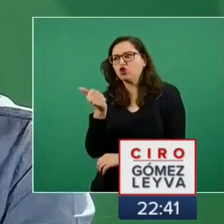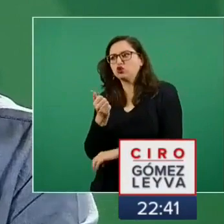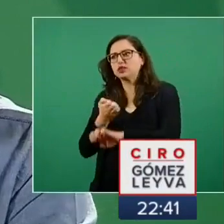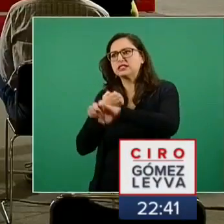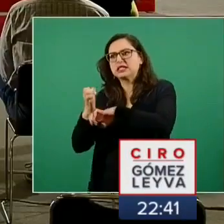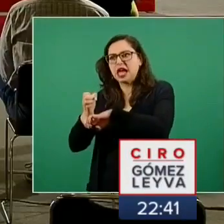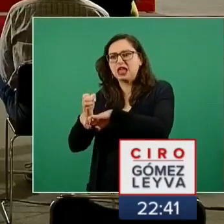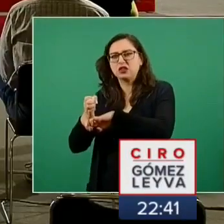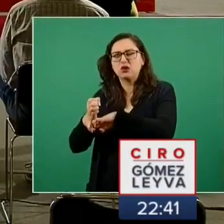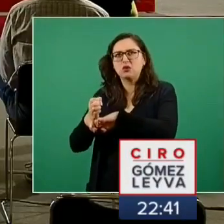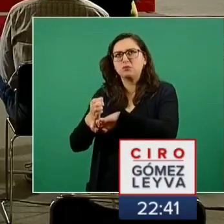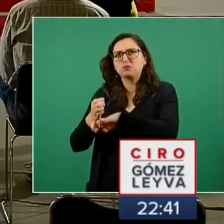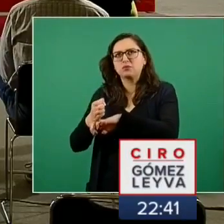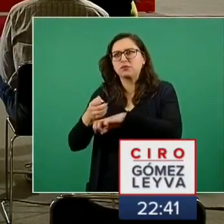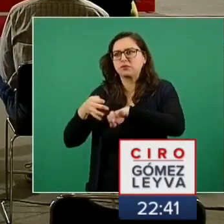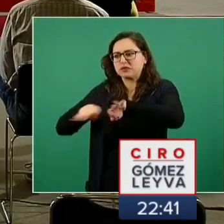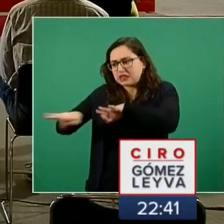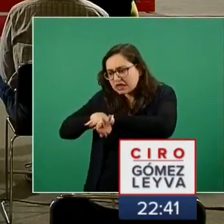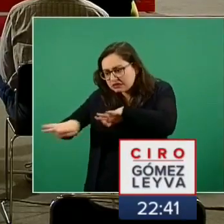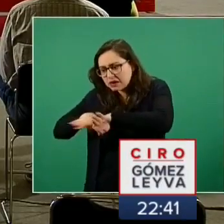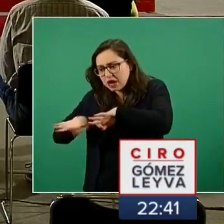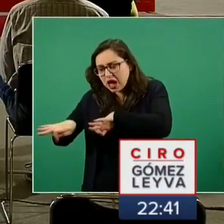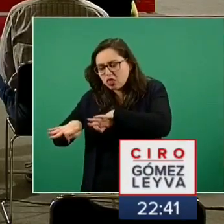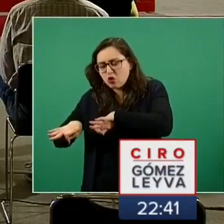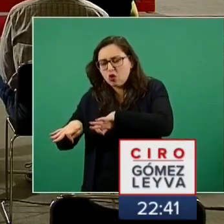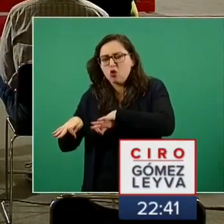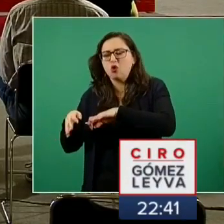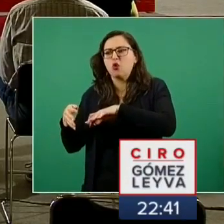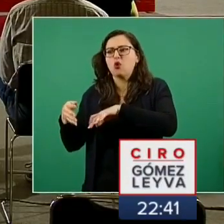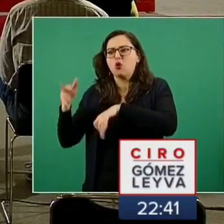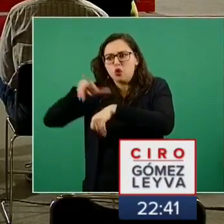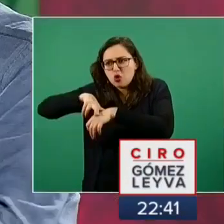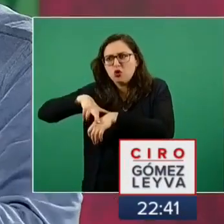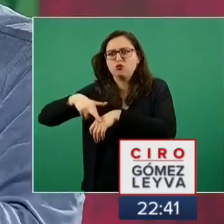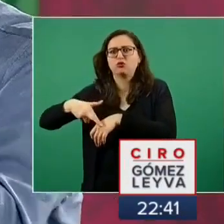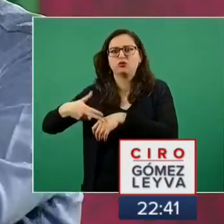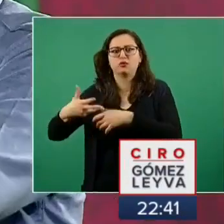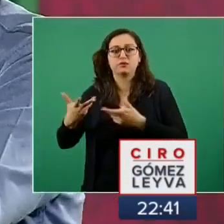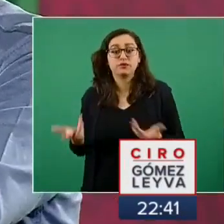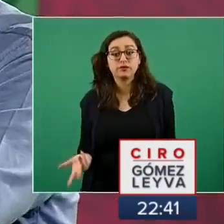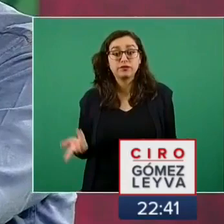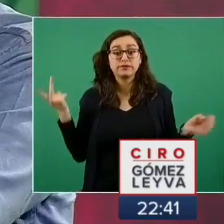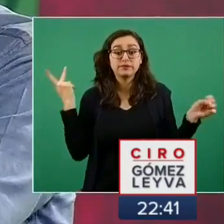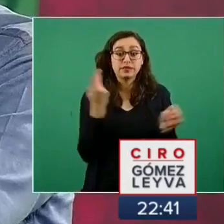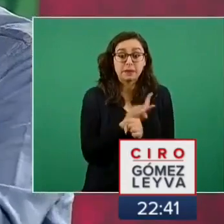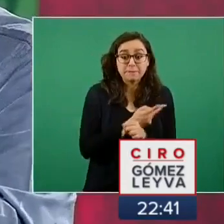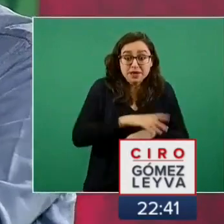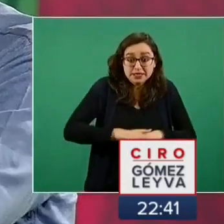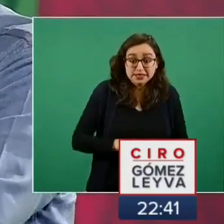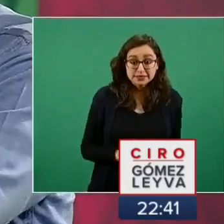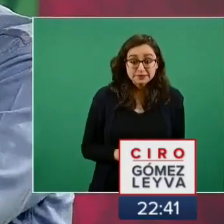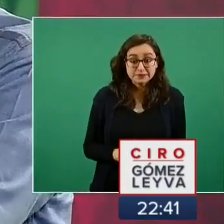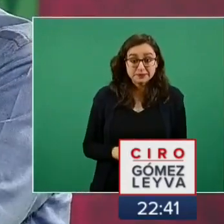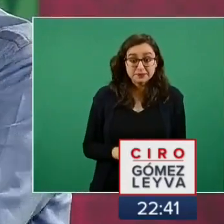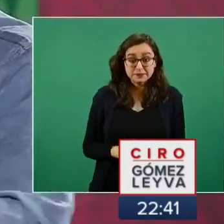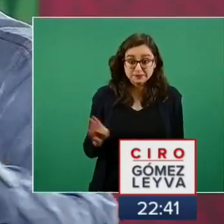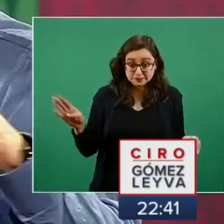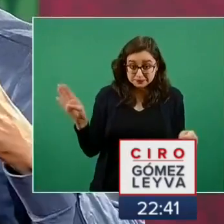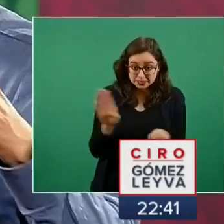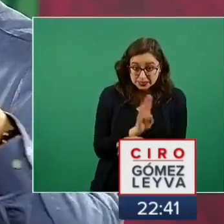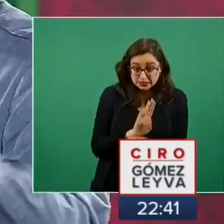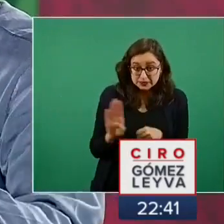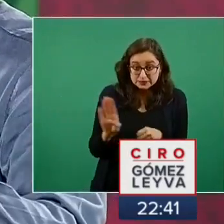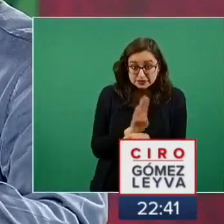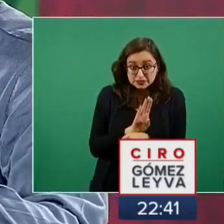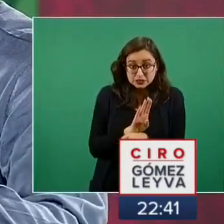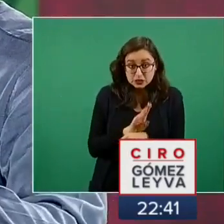quisiera vacunar a trabajadores de cierto sector. El impacto positivo, el efecto positivo de una